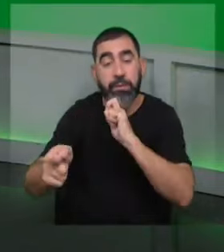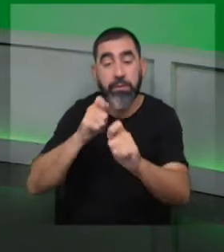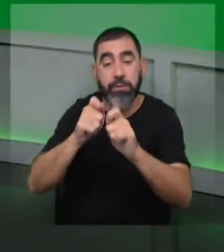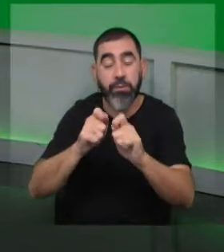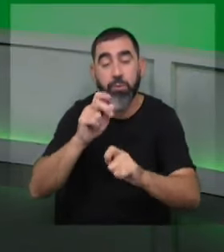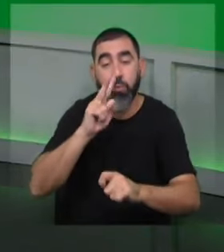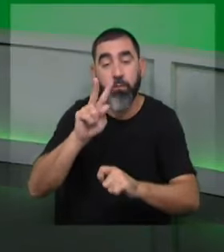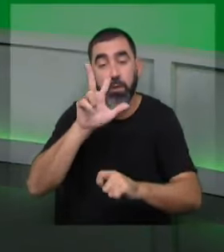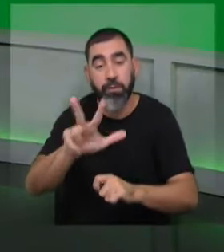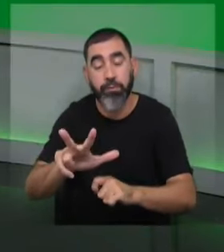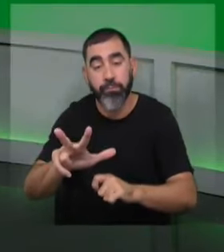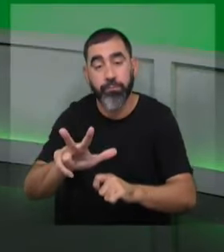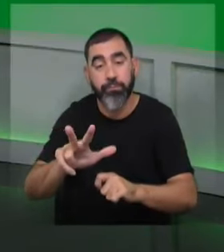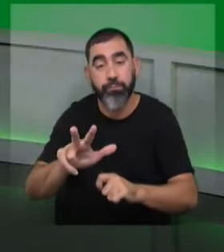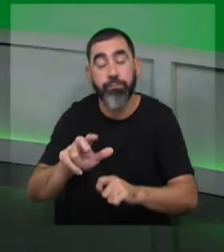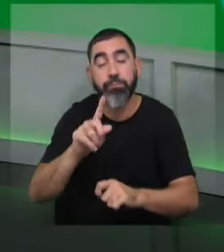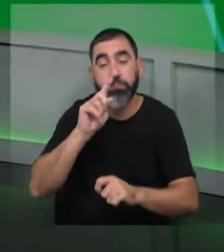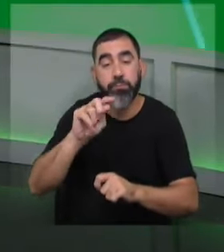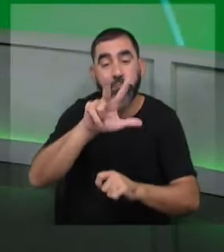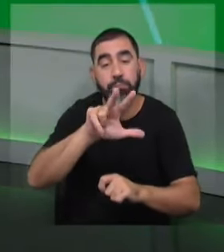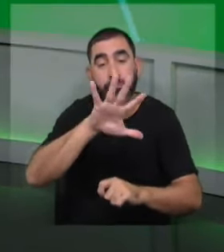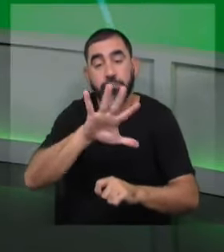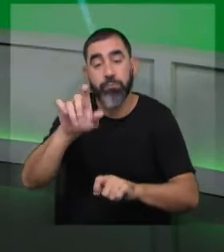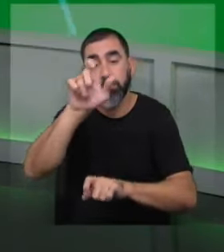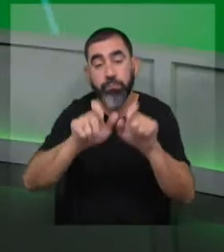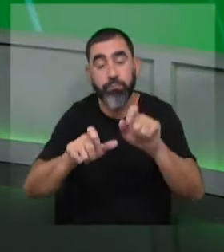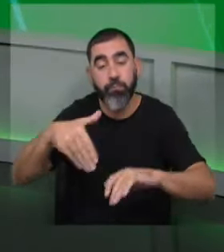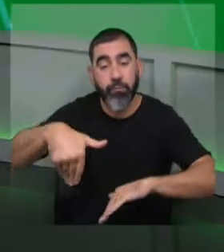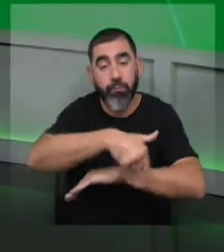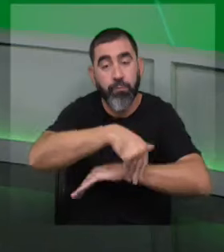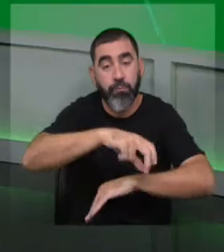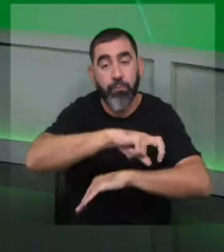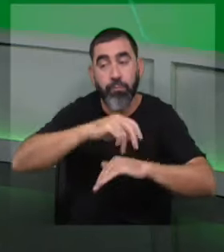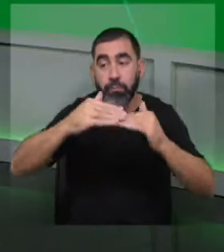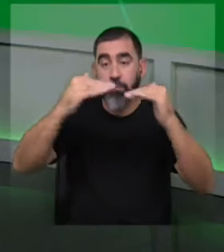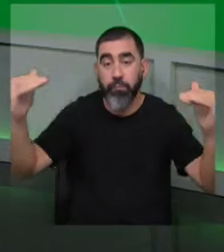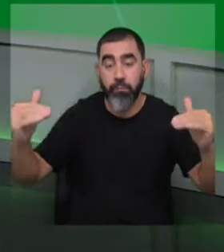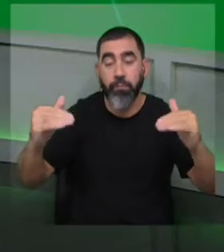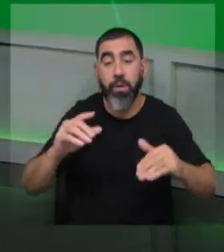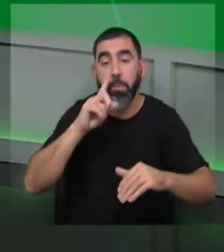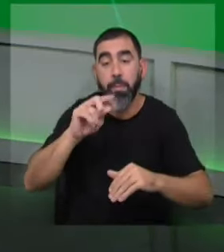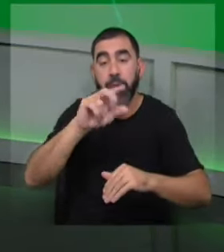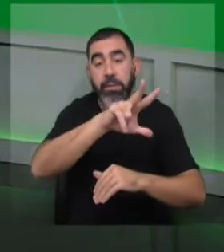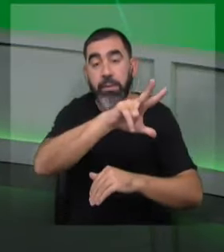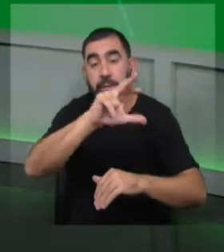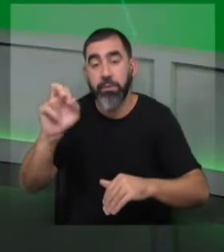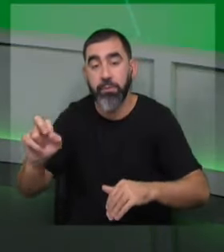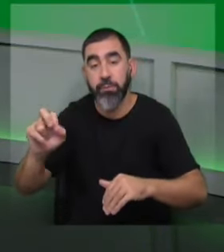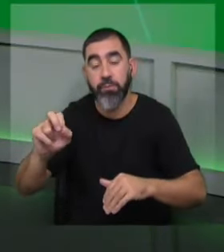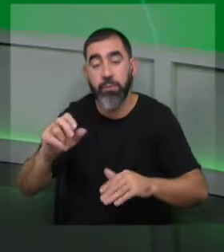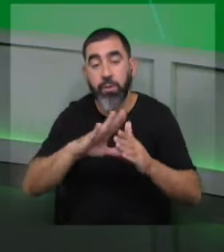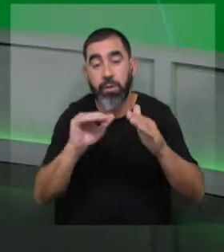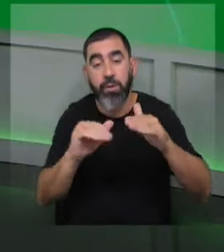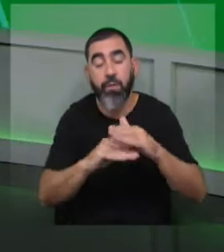del 2023 estableció que hay 1.355 personas en situación de intemperie y otras 1.300 que están en